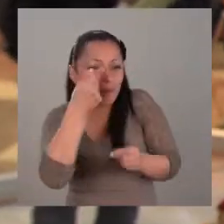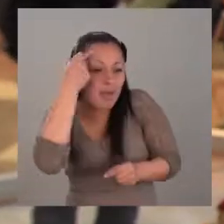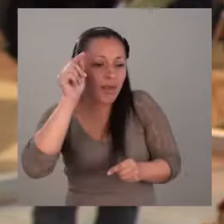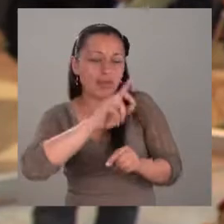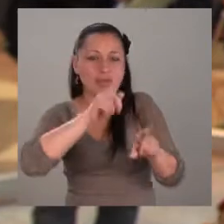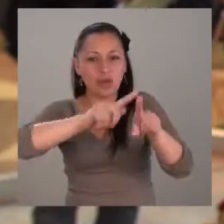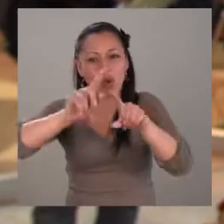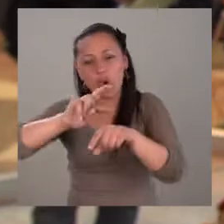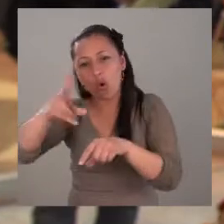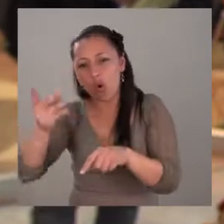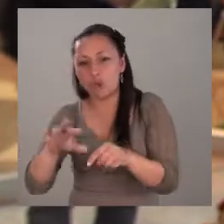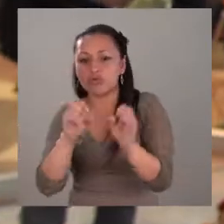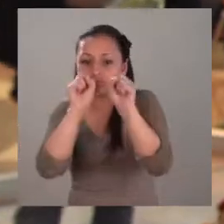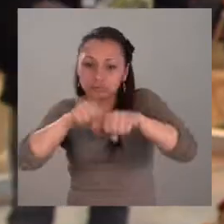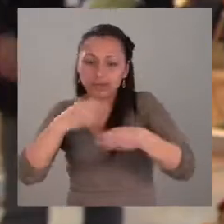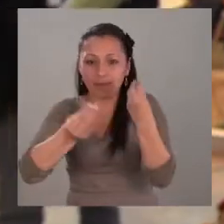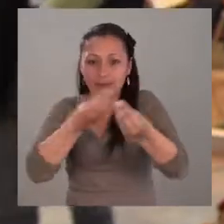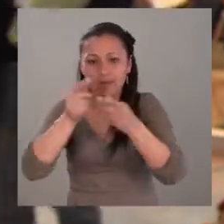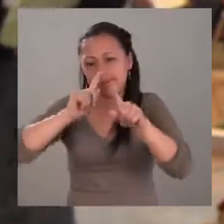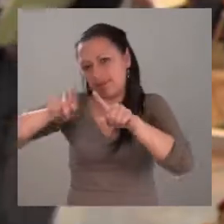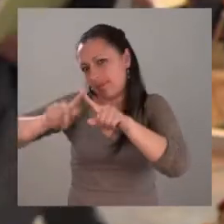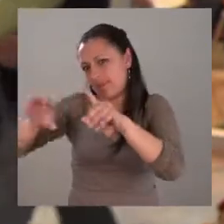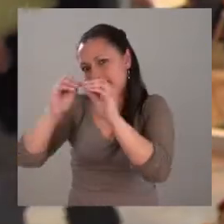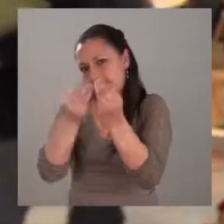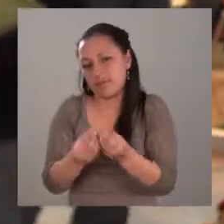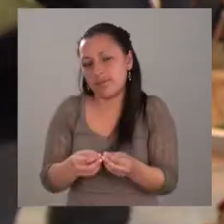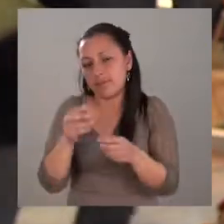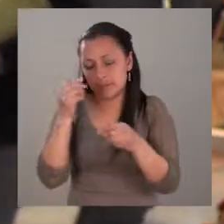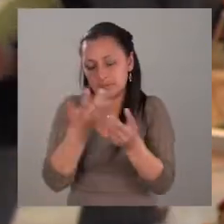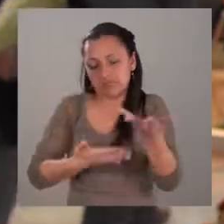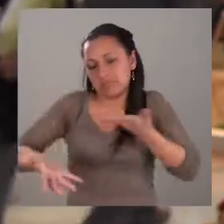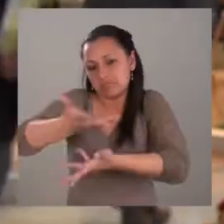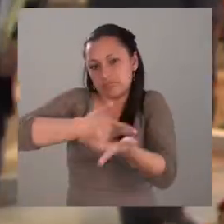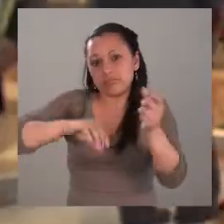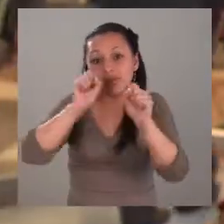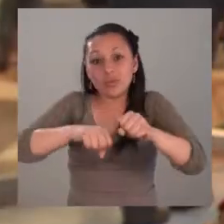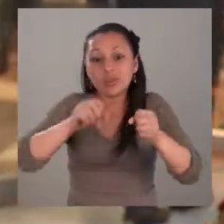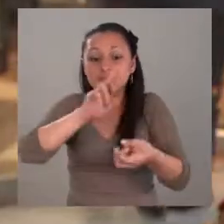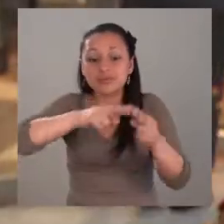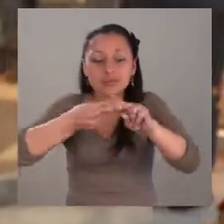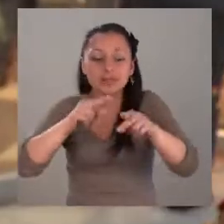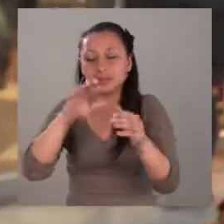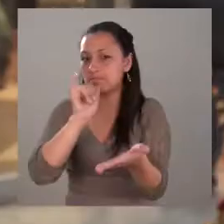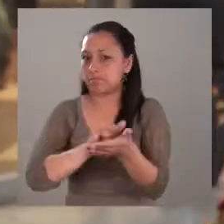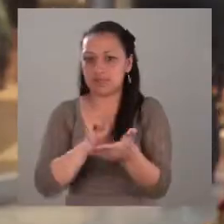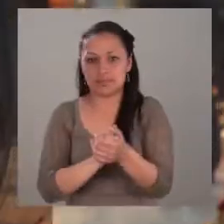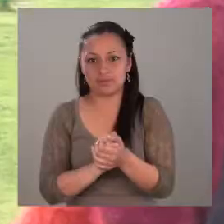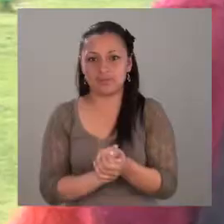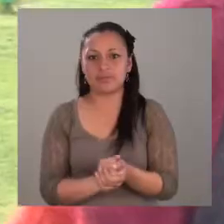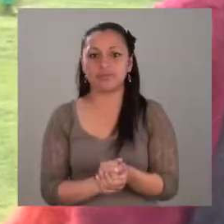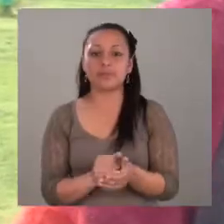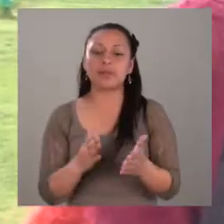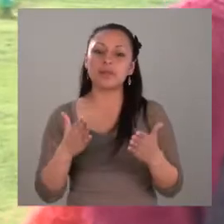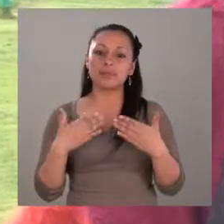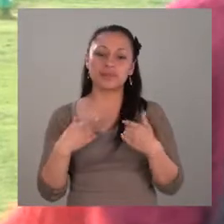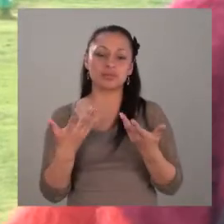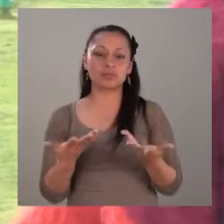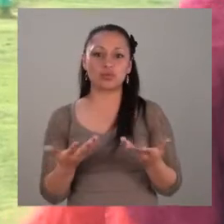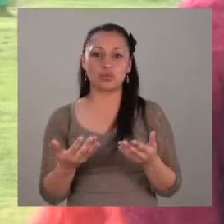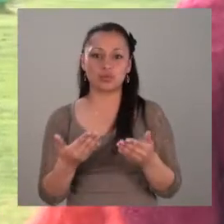que estamos haciéndolo de diferentes maneras, pero realmente relacionados en que va dirigido hacia la misma esencia, ¿no? Es